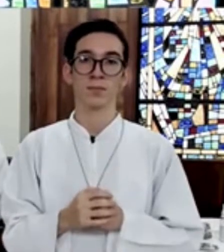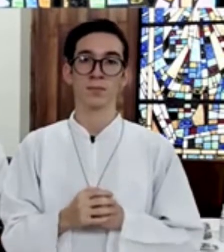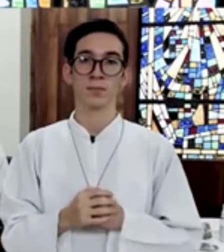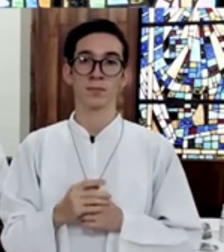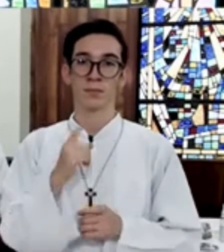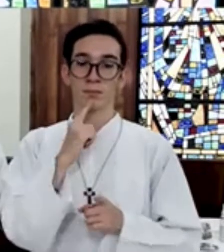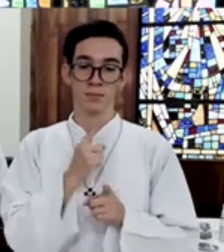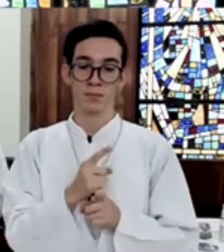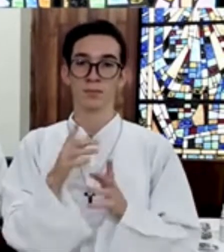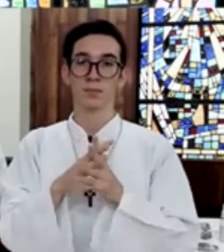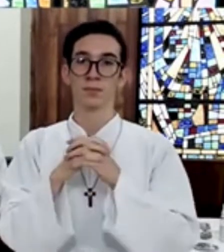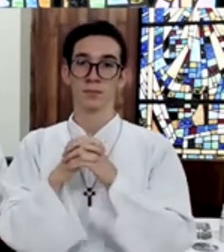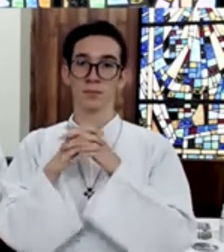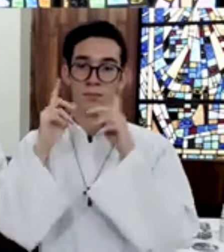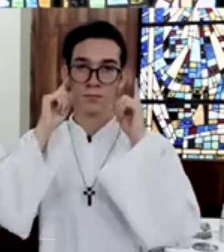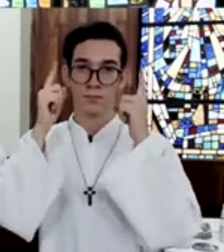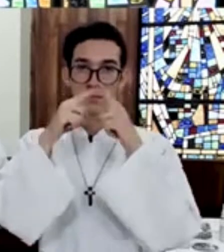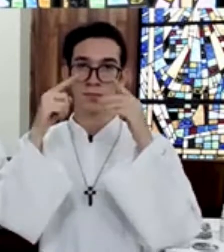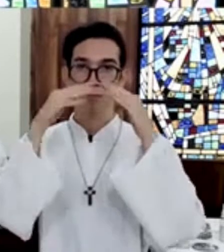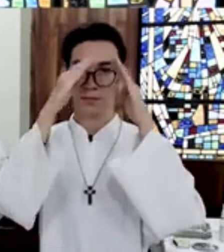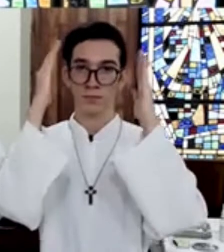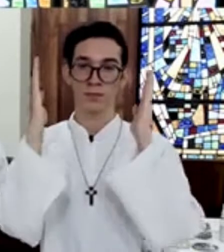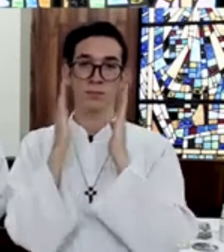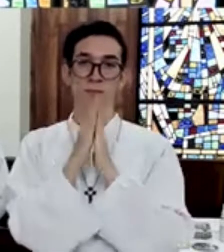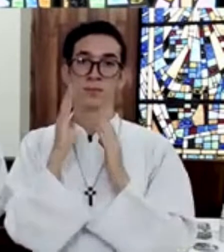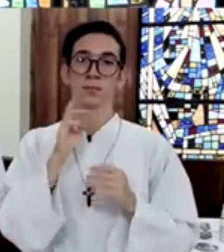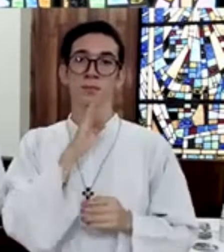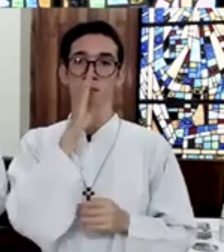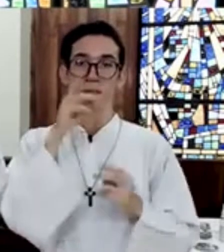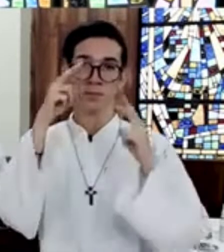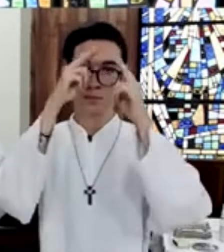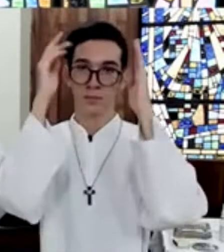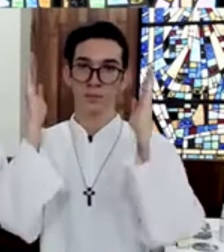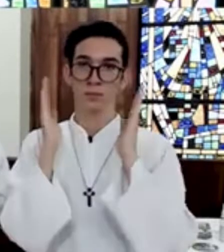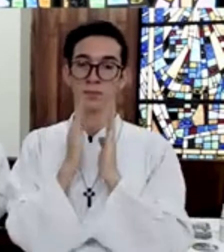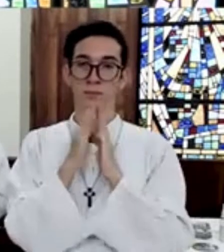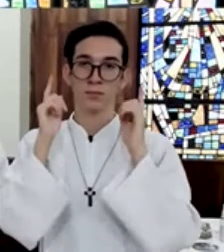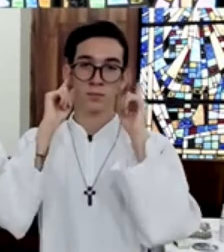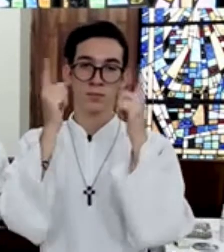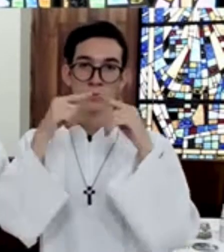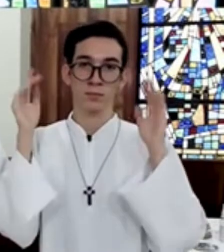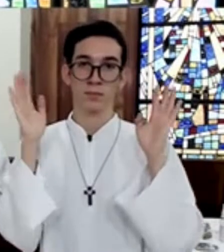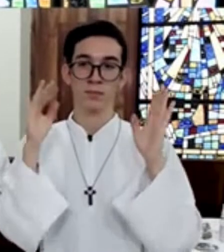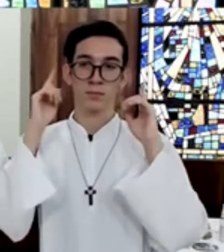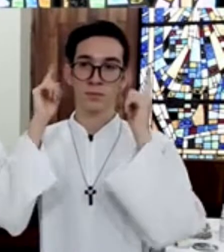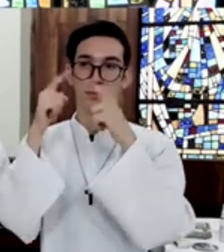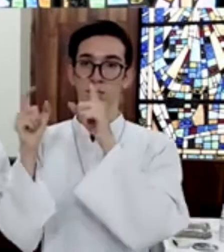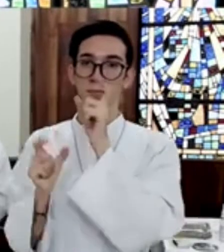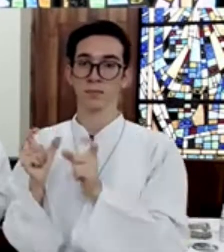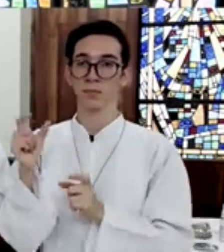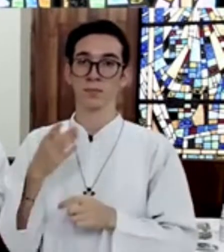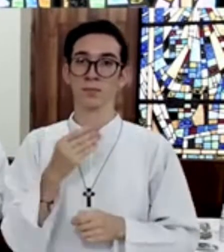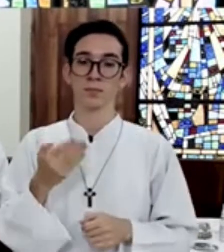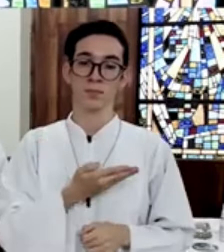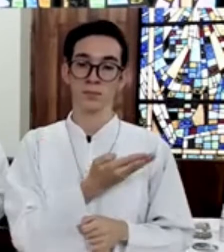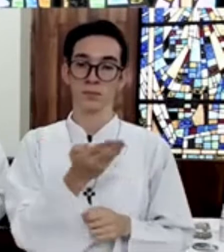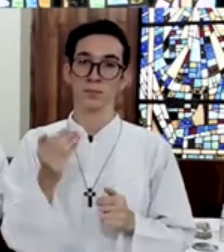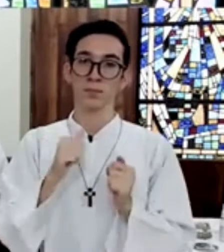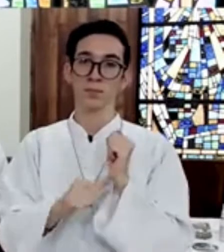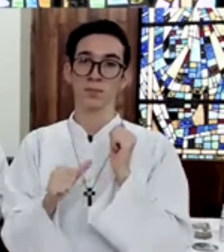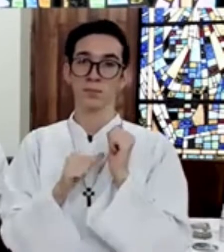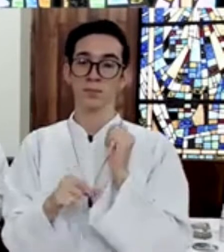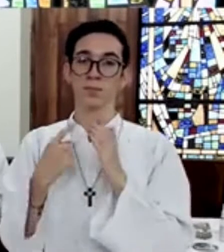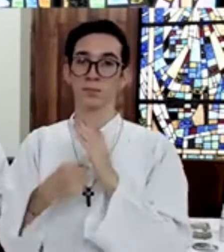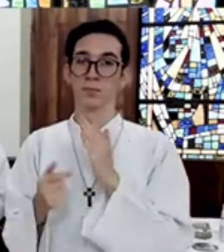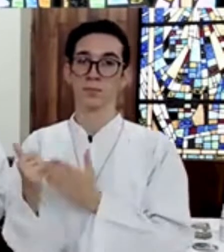Por mi gran culpa. Por eso ruego a Santa María, siempre Virgen, a los ángeles, a los santos y a